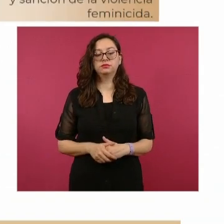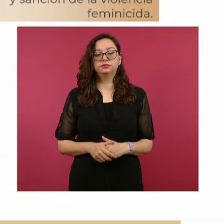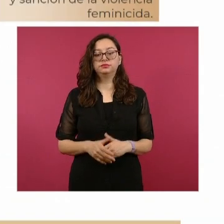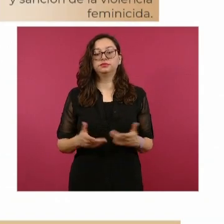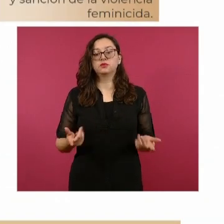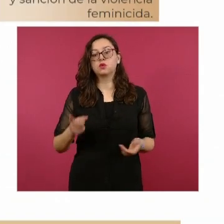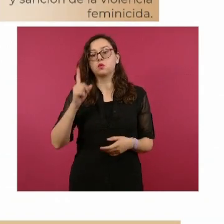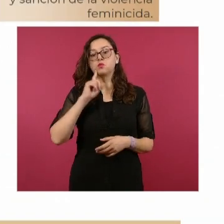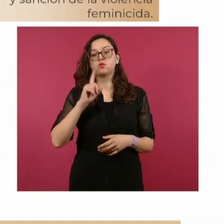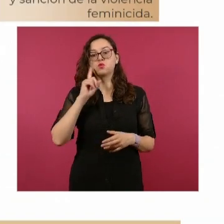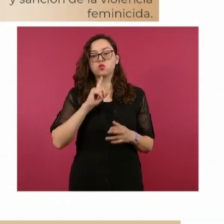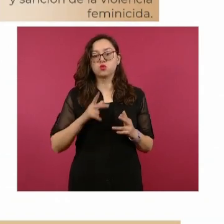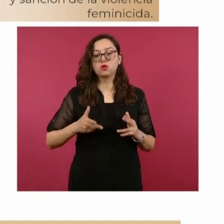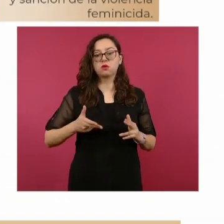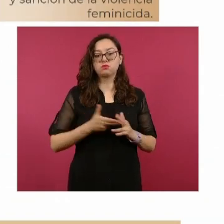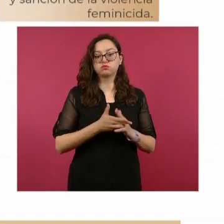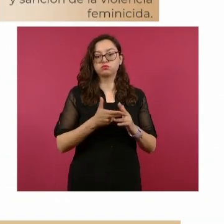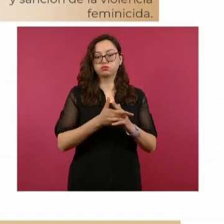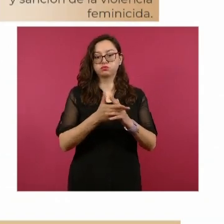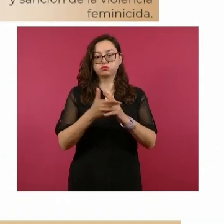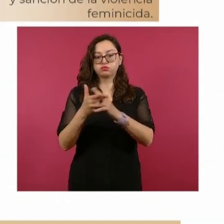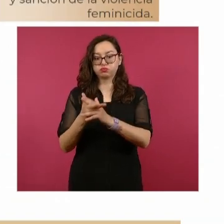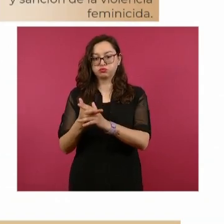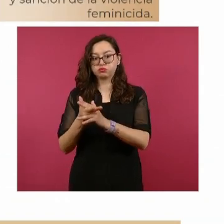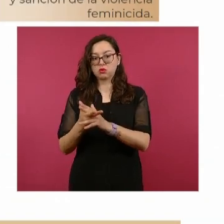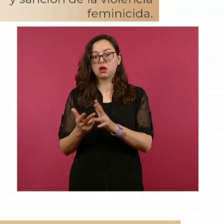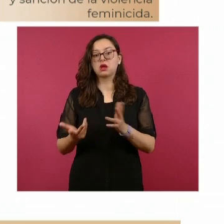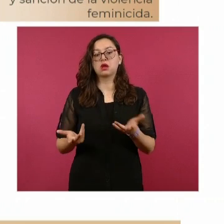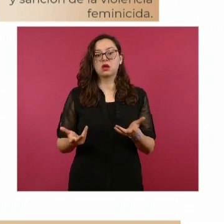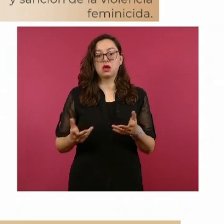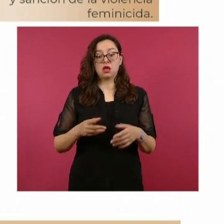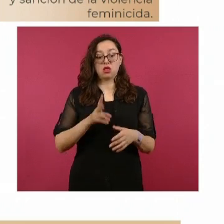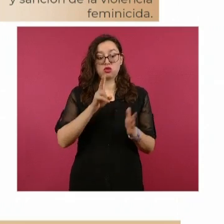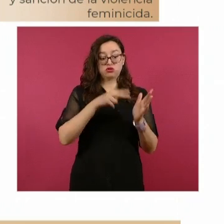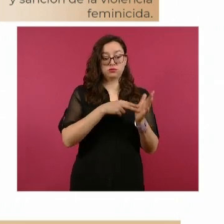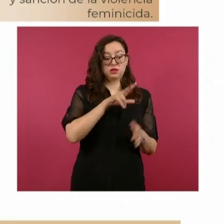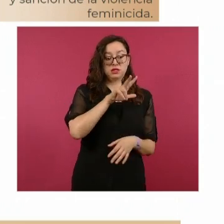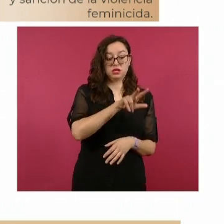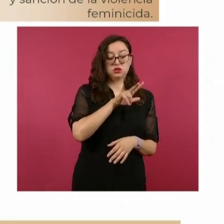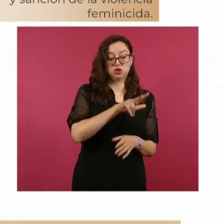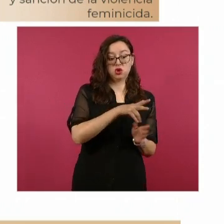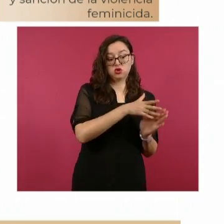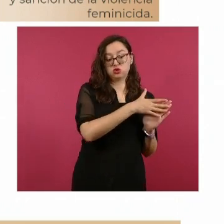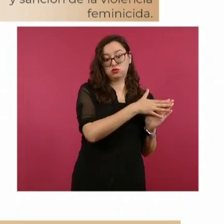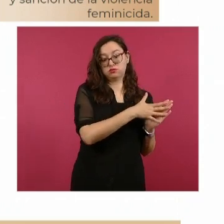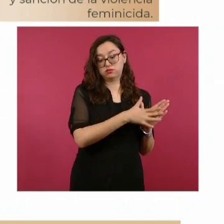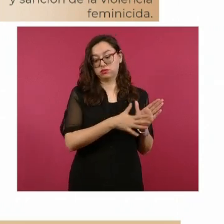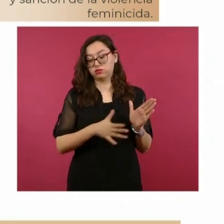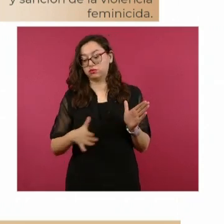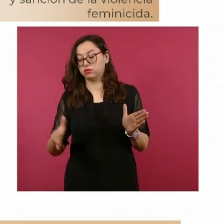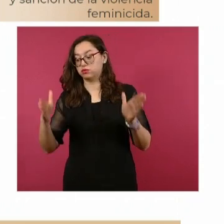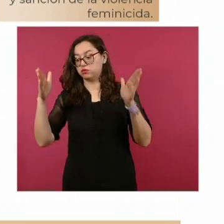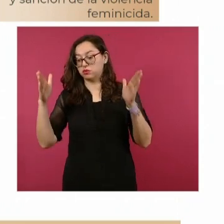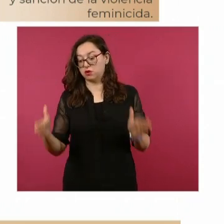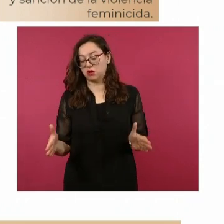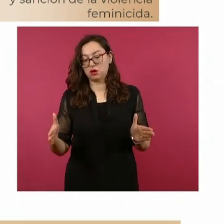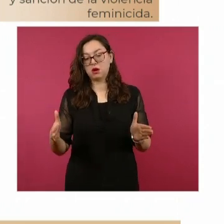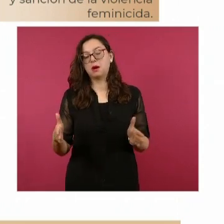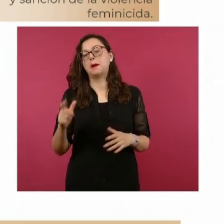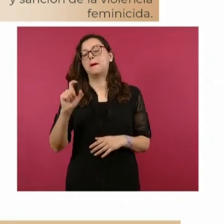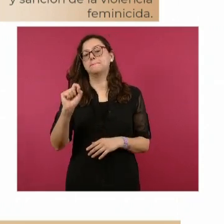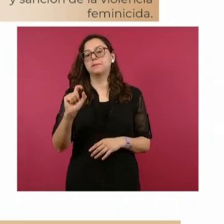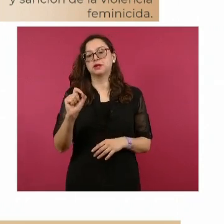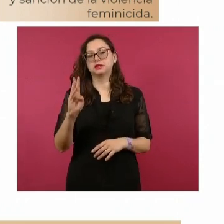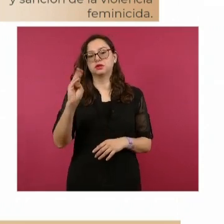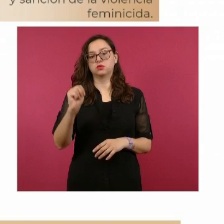relación al feminicidio, tuvo una baja desde el principio de la administración de 29%,